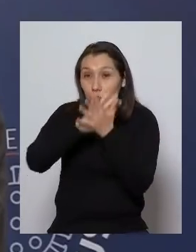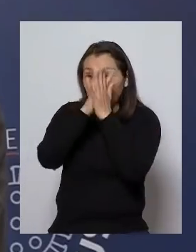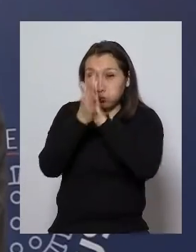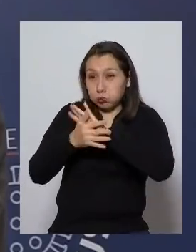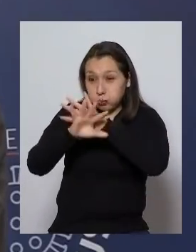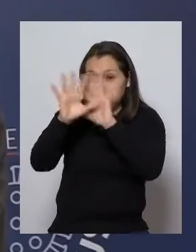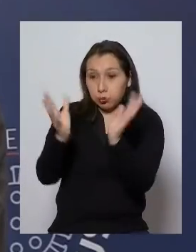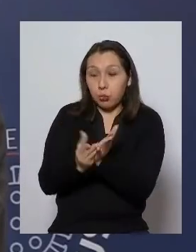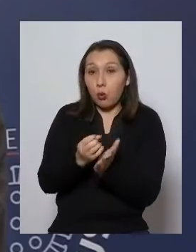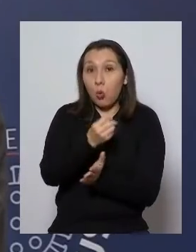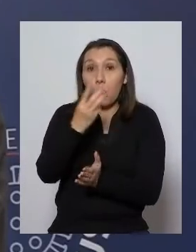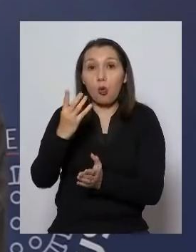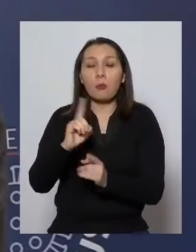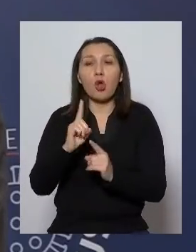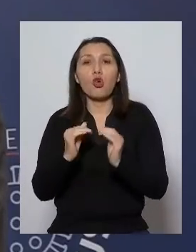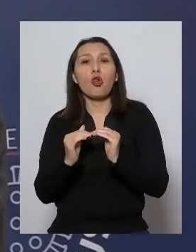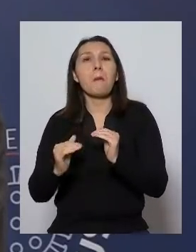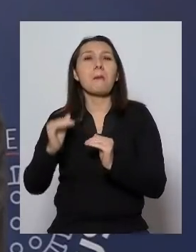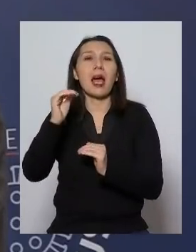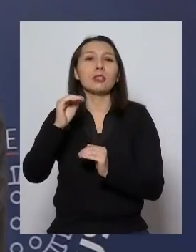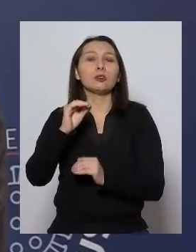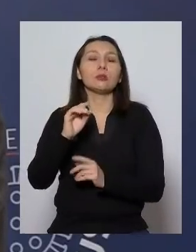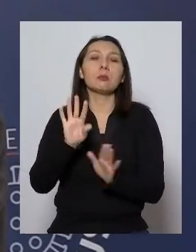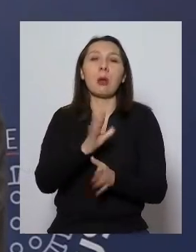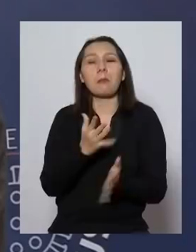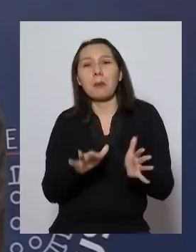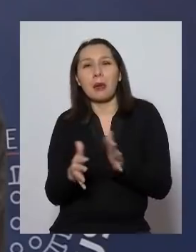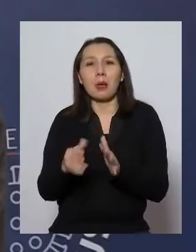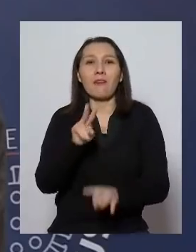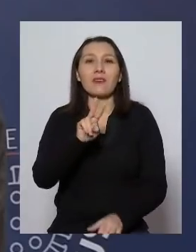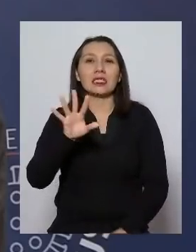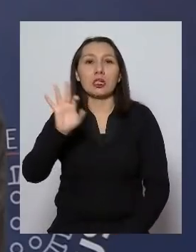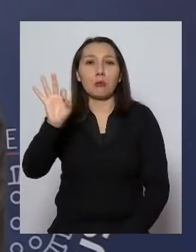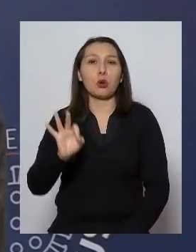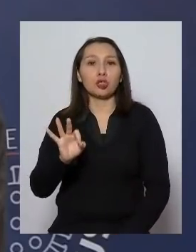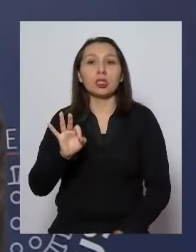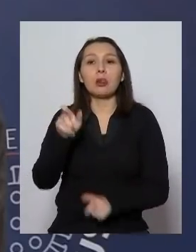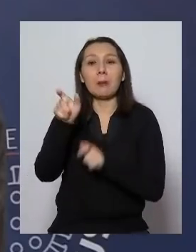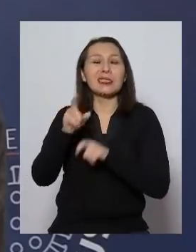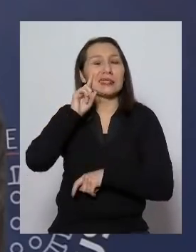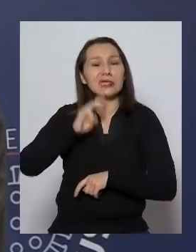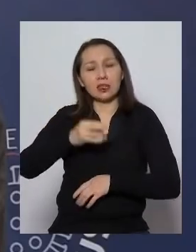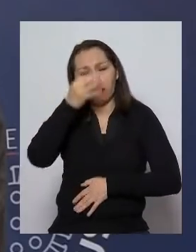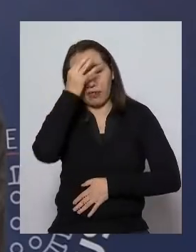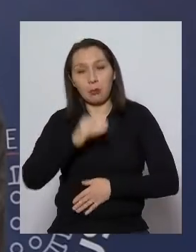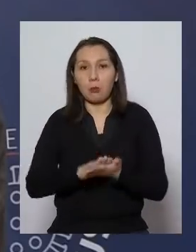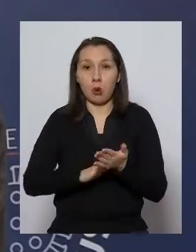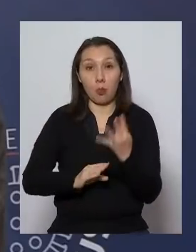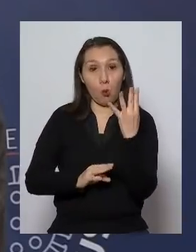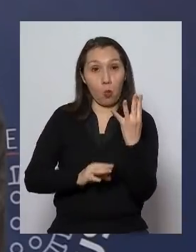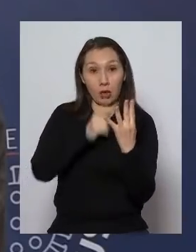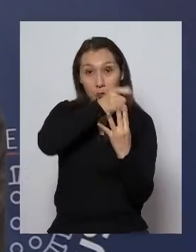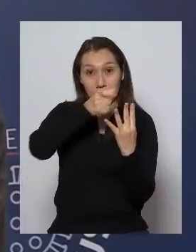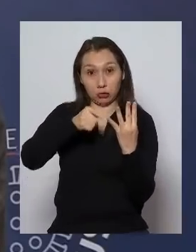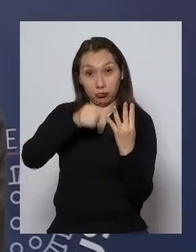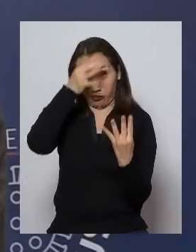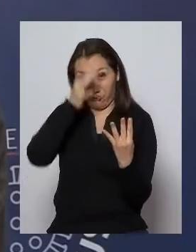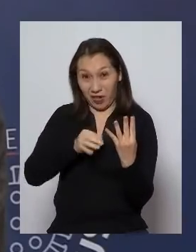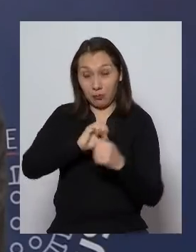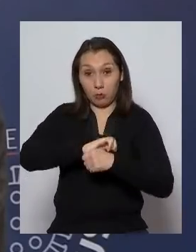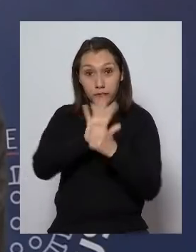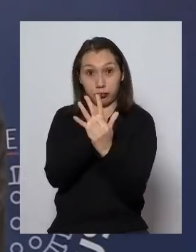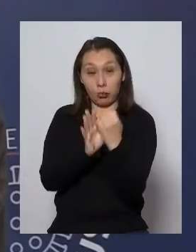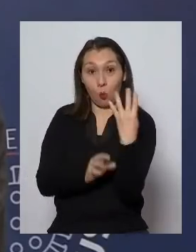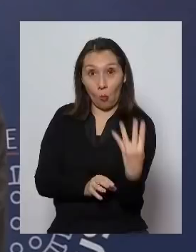mundo, este número no superaría el 25%, vale decir, de cada cuatro enfermedades, personas que